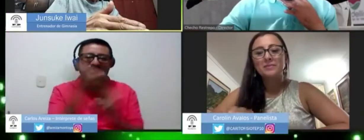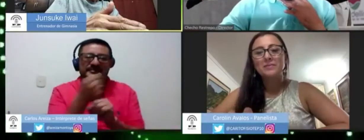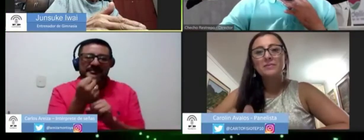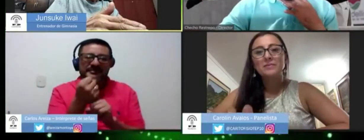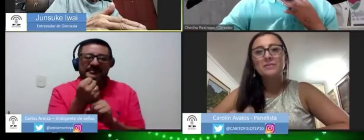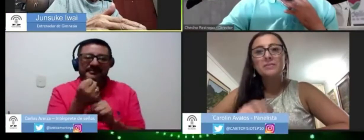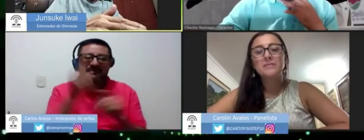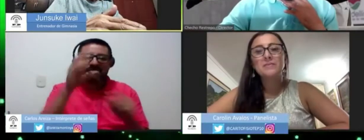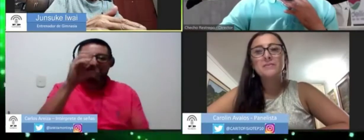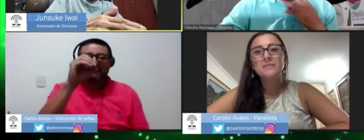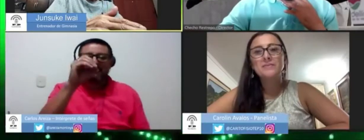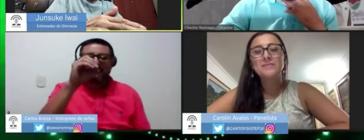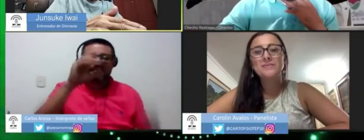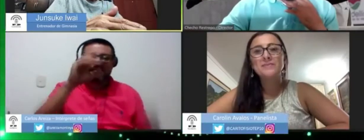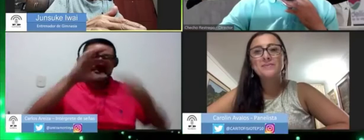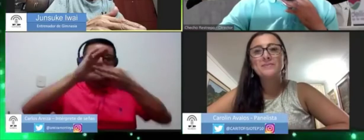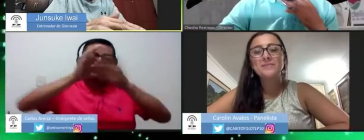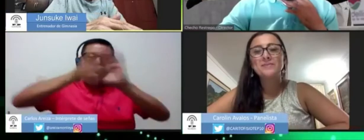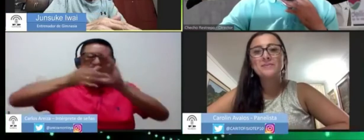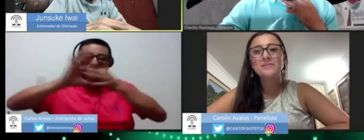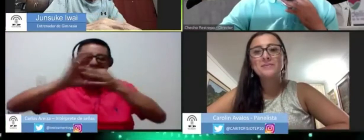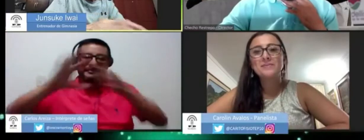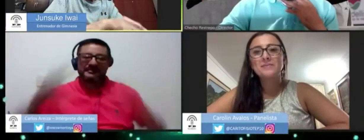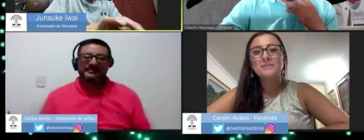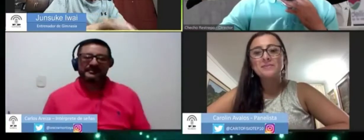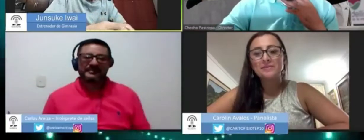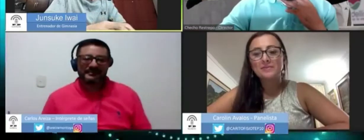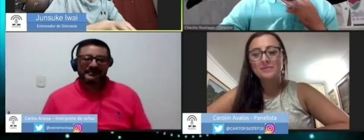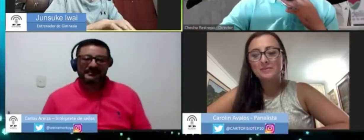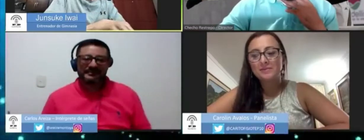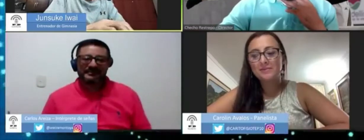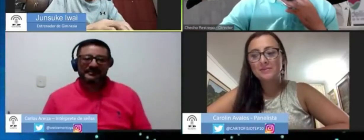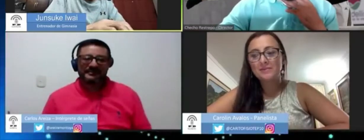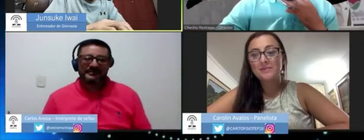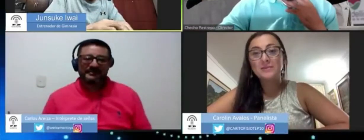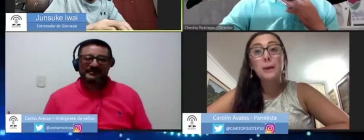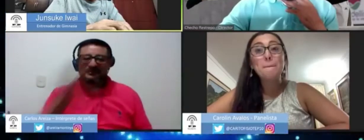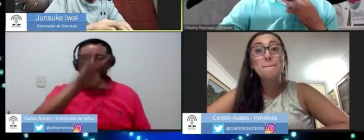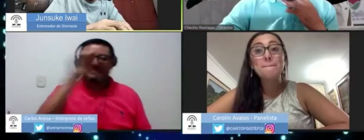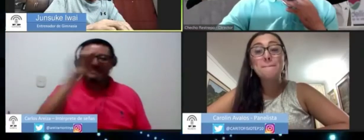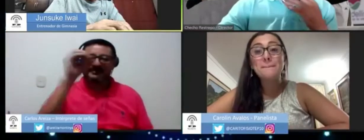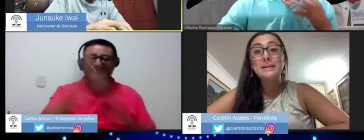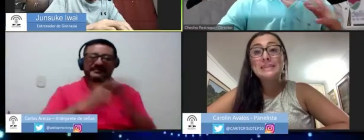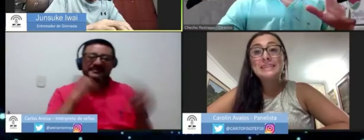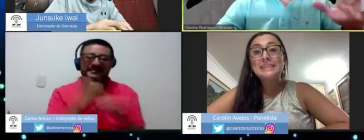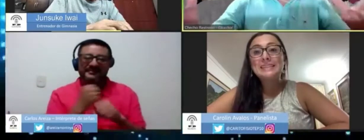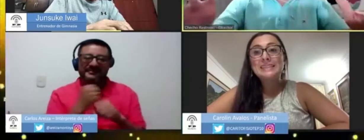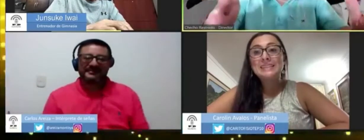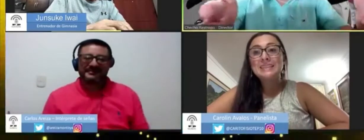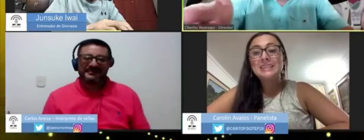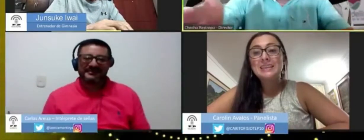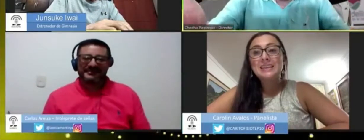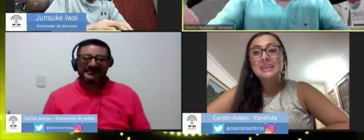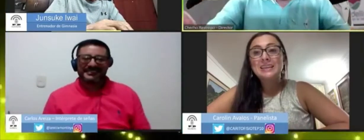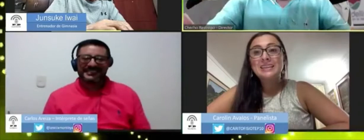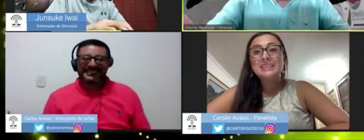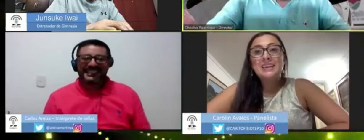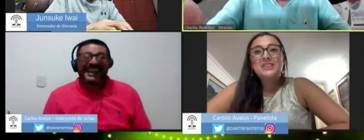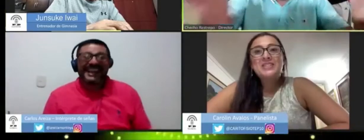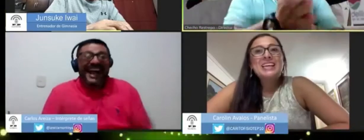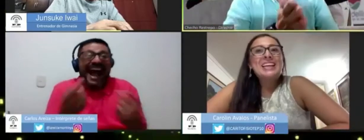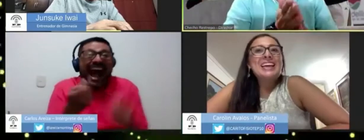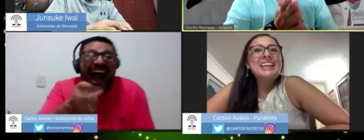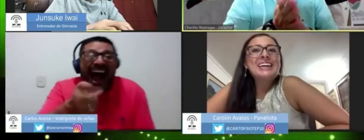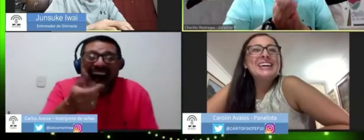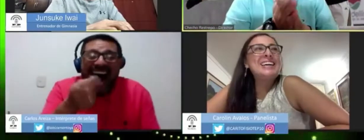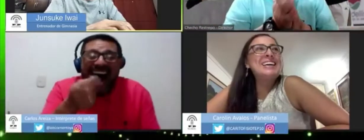olímpica, por ahí necesitamos 50 años. Ay, profe, ya casi. Ya estamos